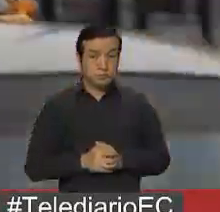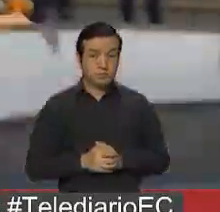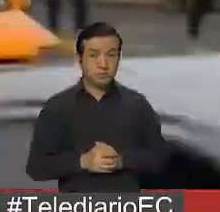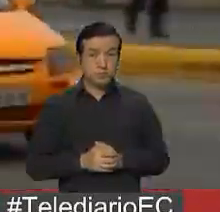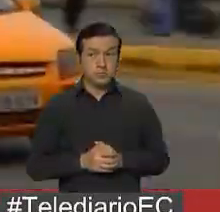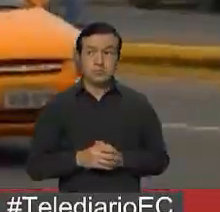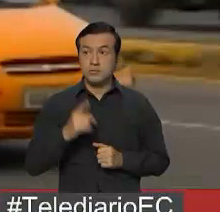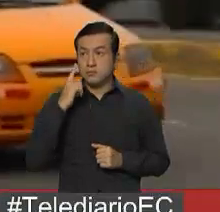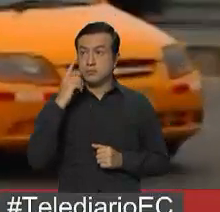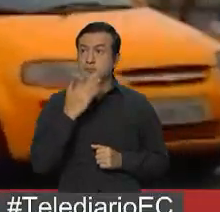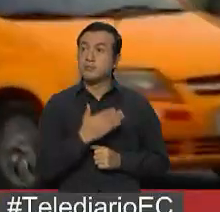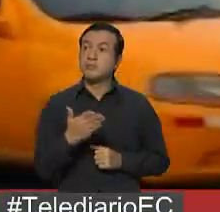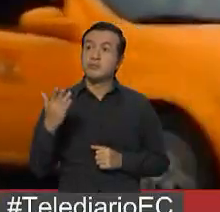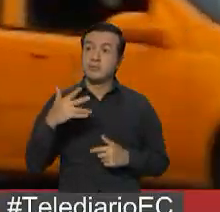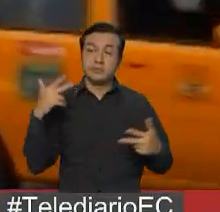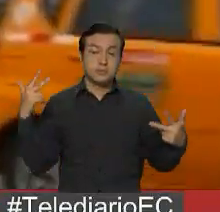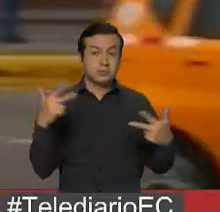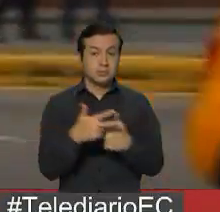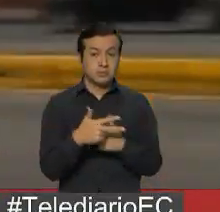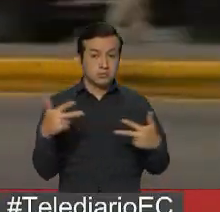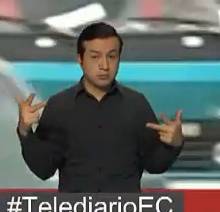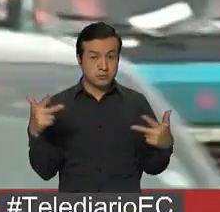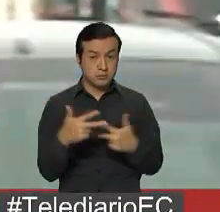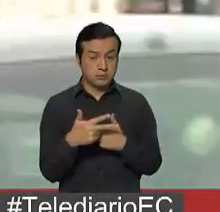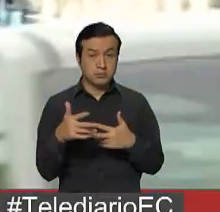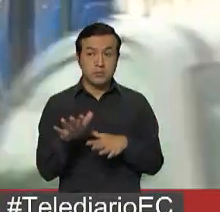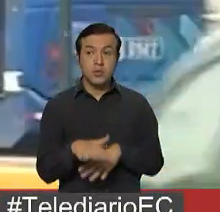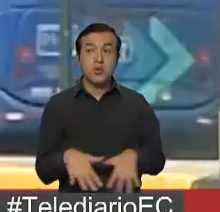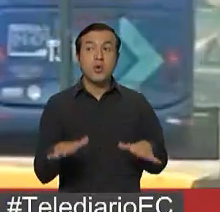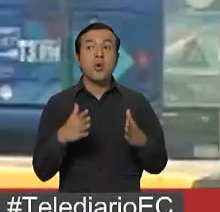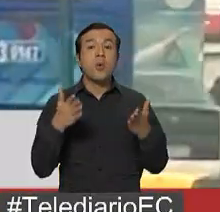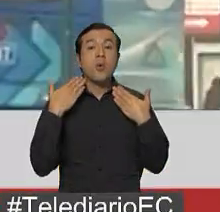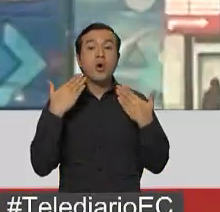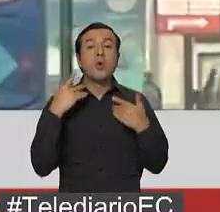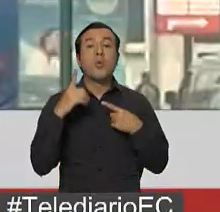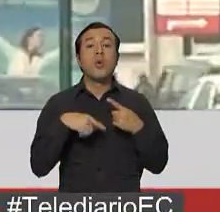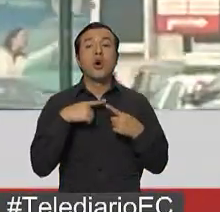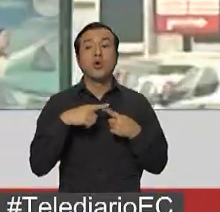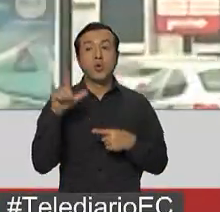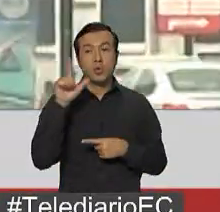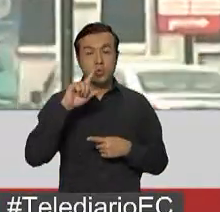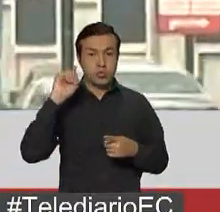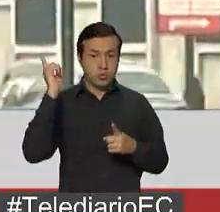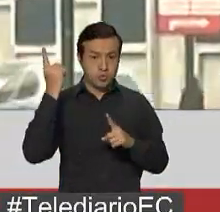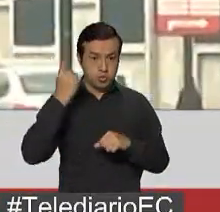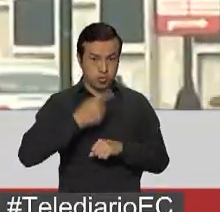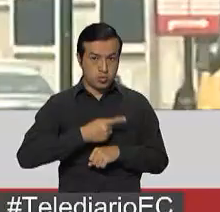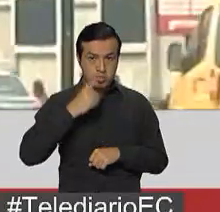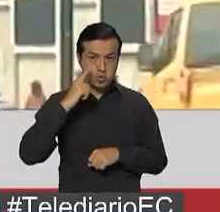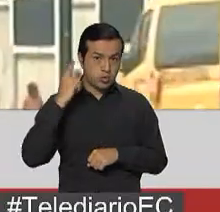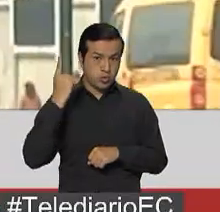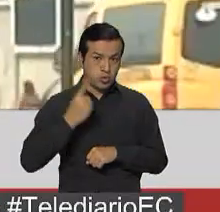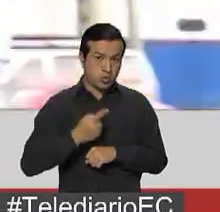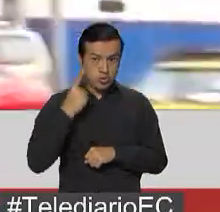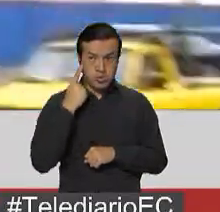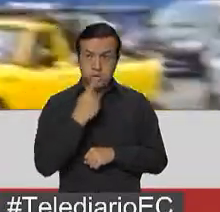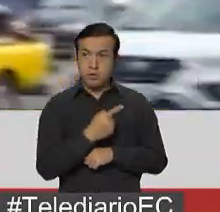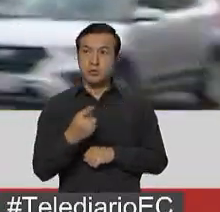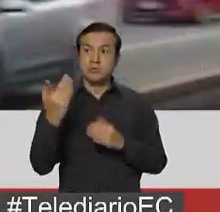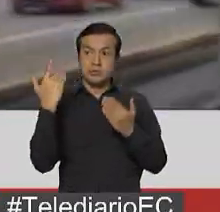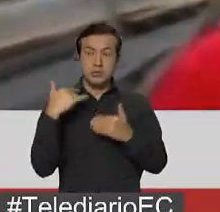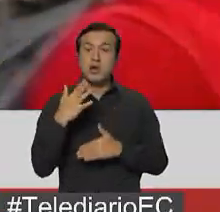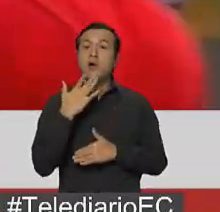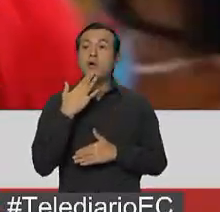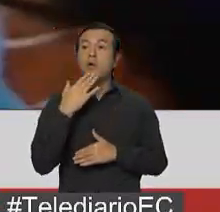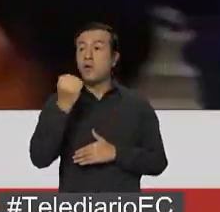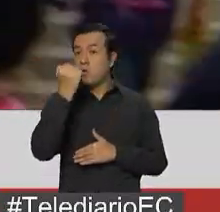este es el tráfico que se observó en diferentes arterias se de guayaquil este lunes primer día de la etapa de distanciamiento pese al semáforo